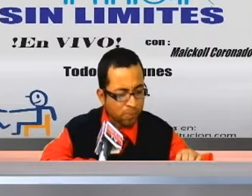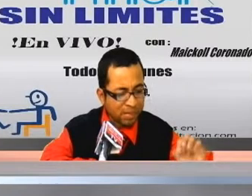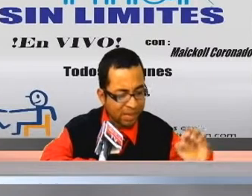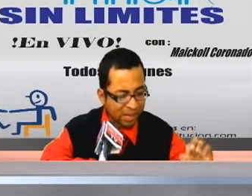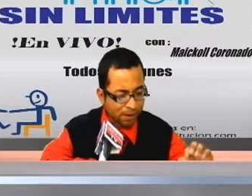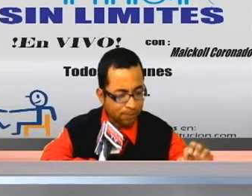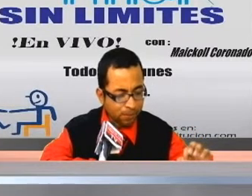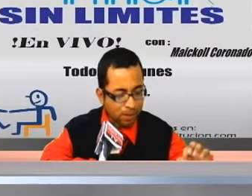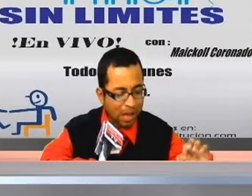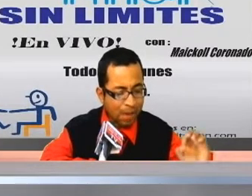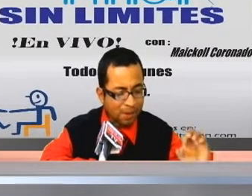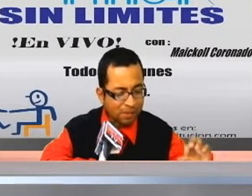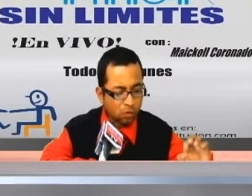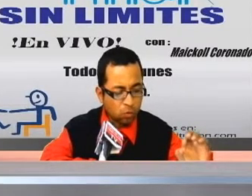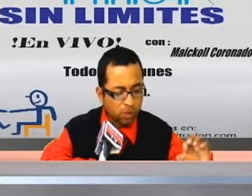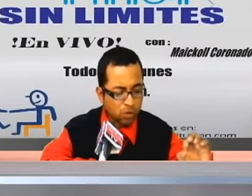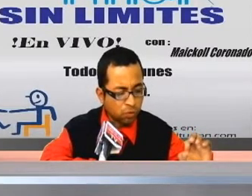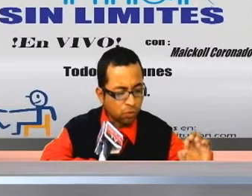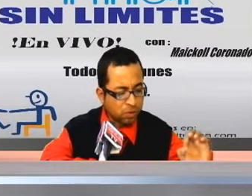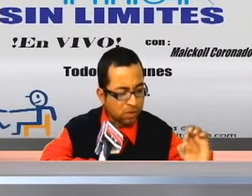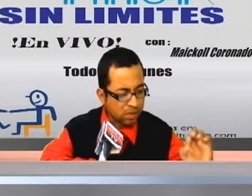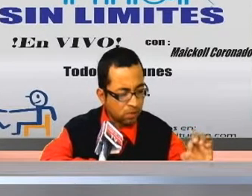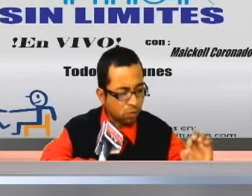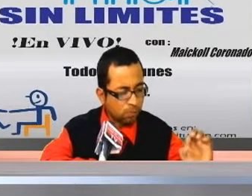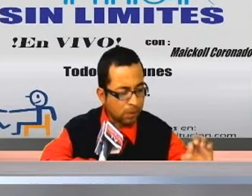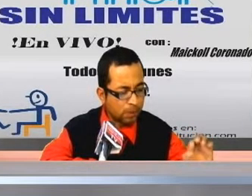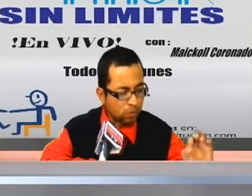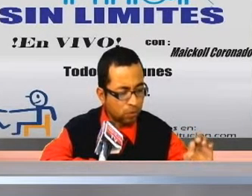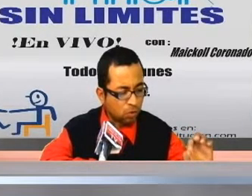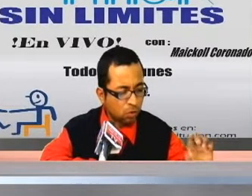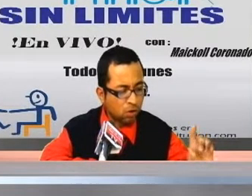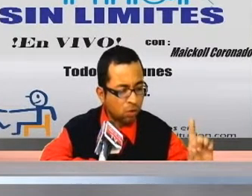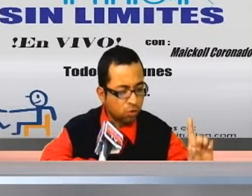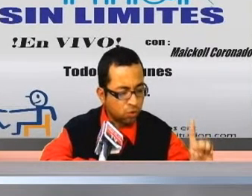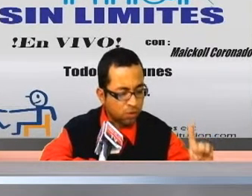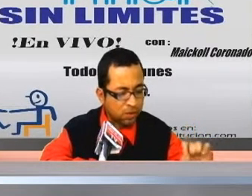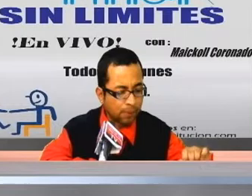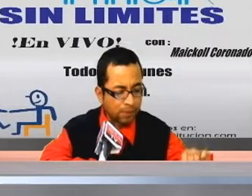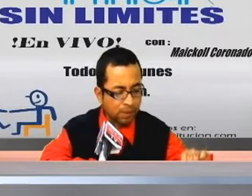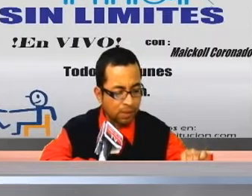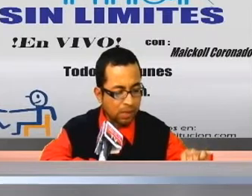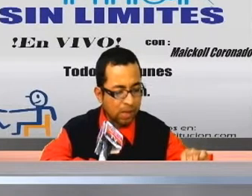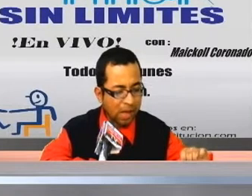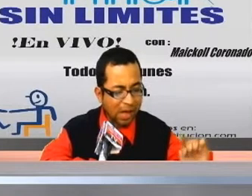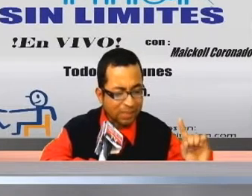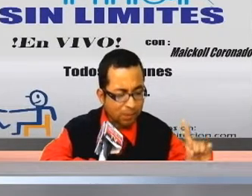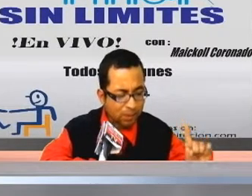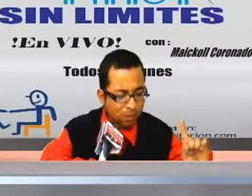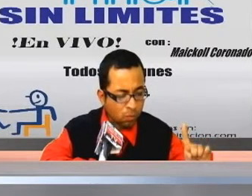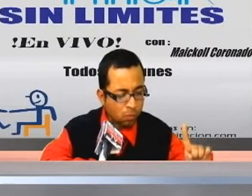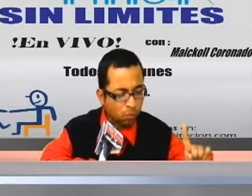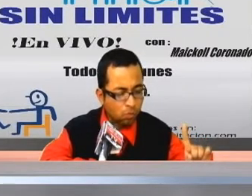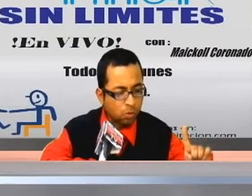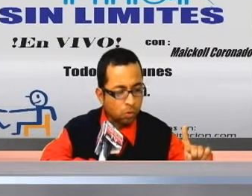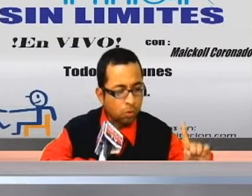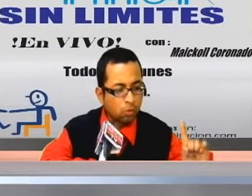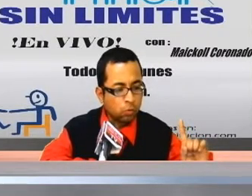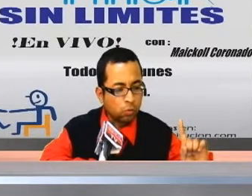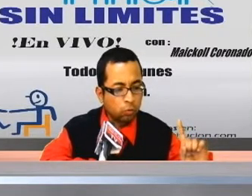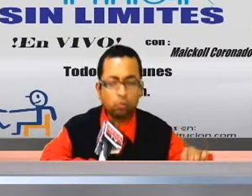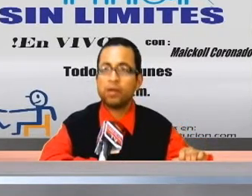es homenajear a más de 1.600.000 personas en condición de discapacidad a través de un